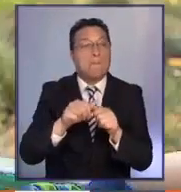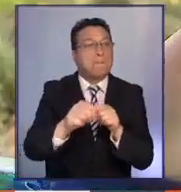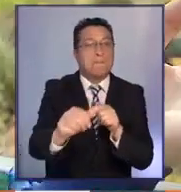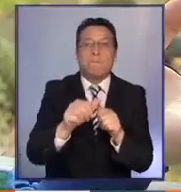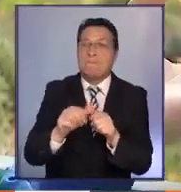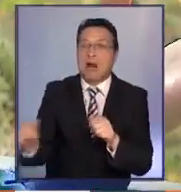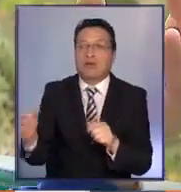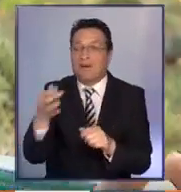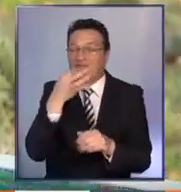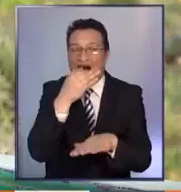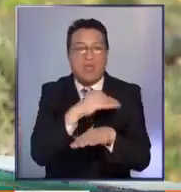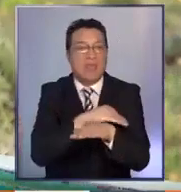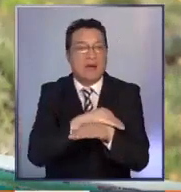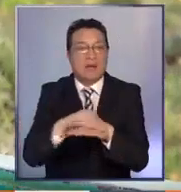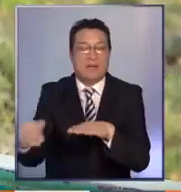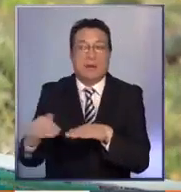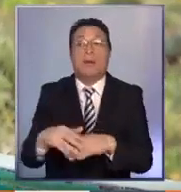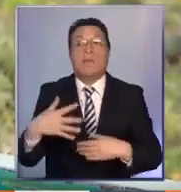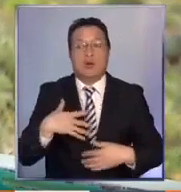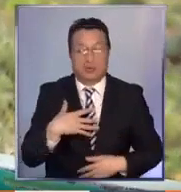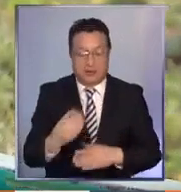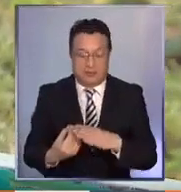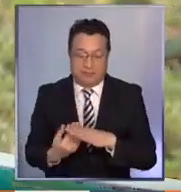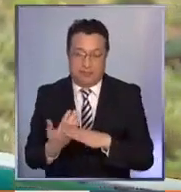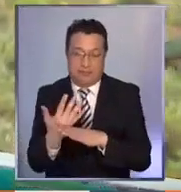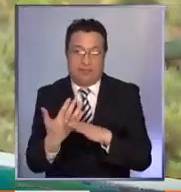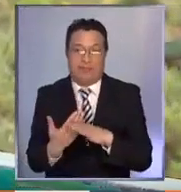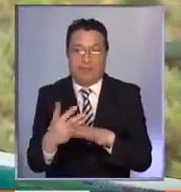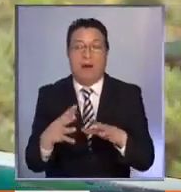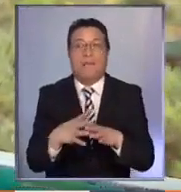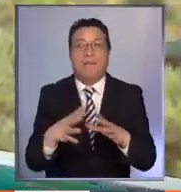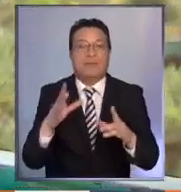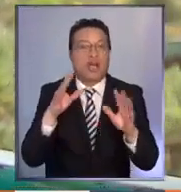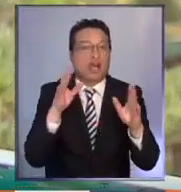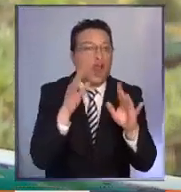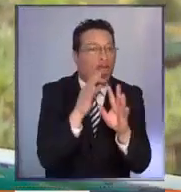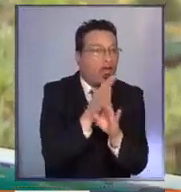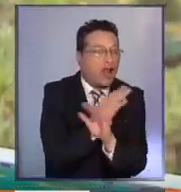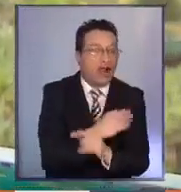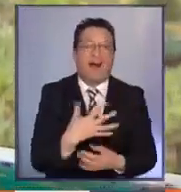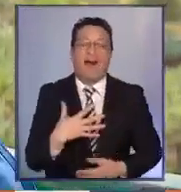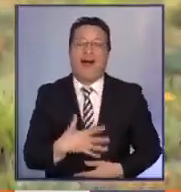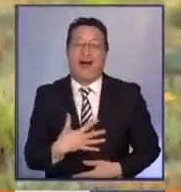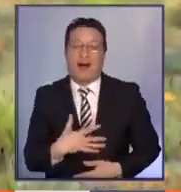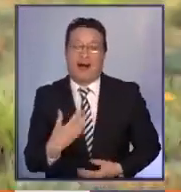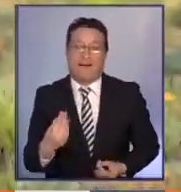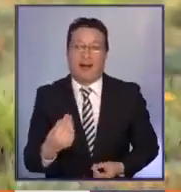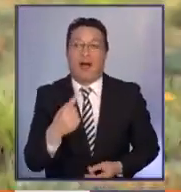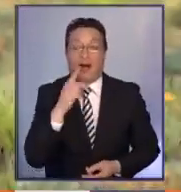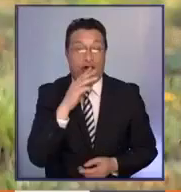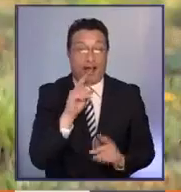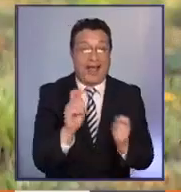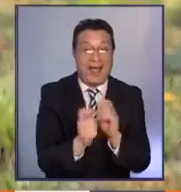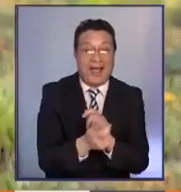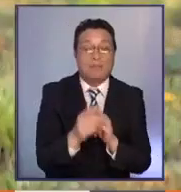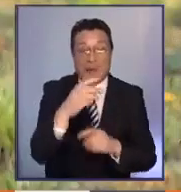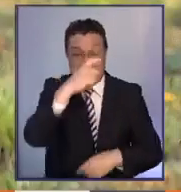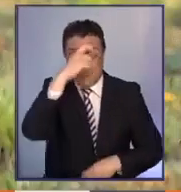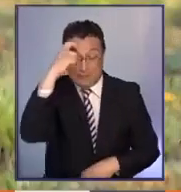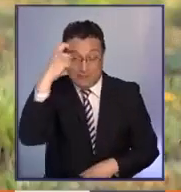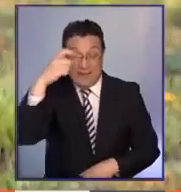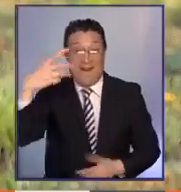cuadrados. Me gusta cuando las plantas empiezan a tener más forma de color o cuando cambian. Y cuando hace calor en el